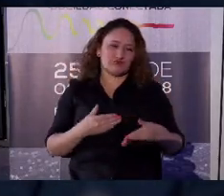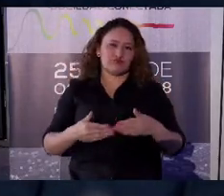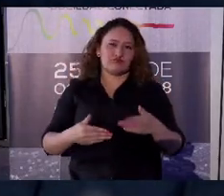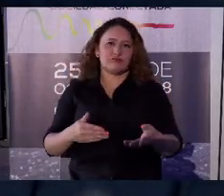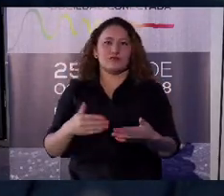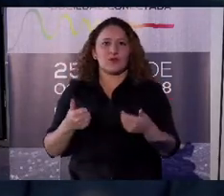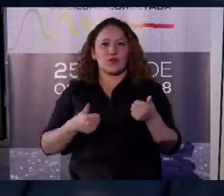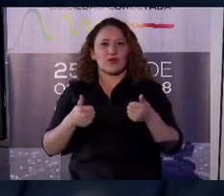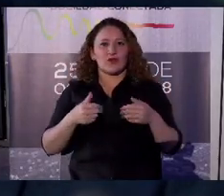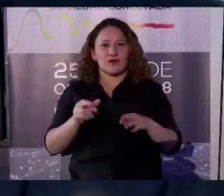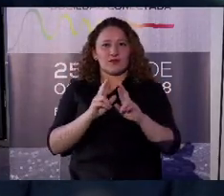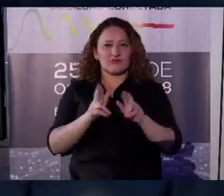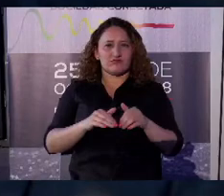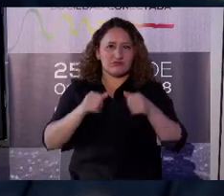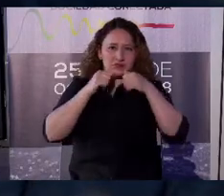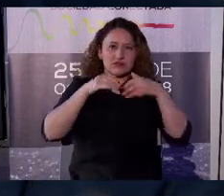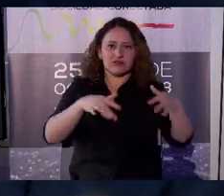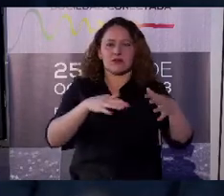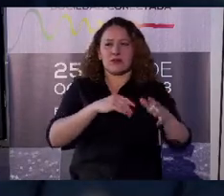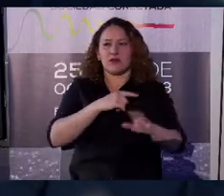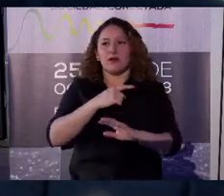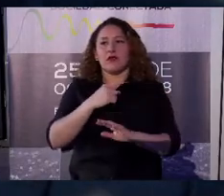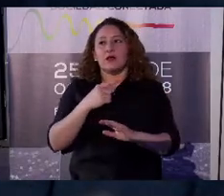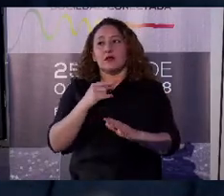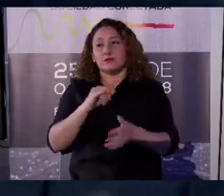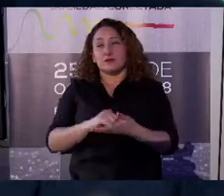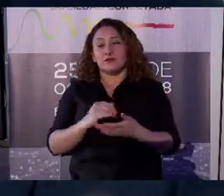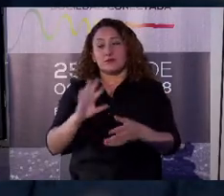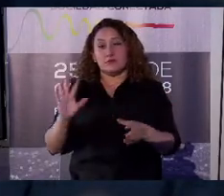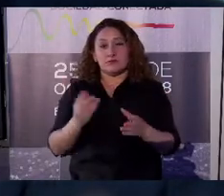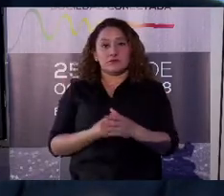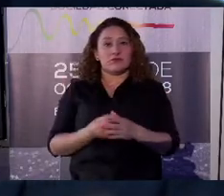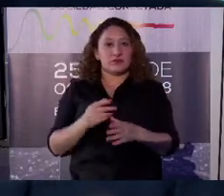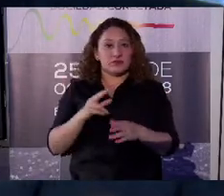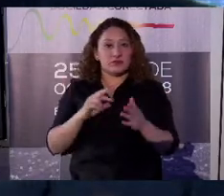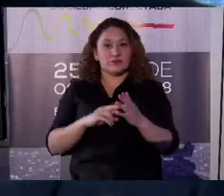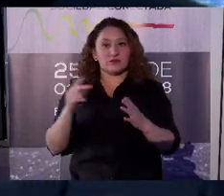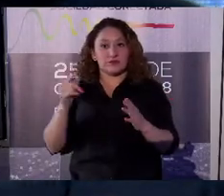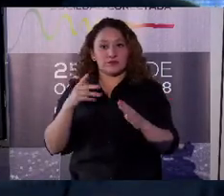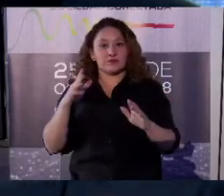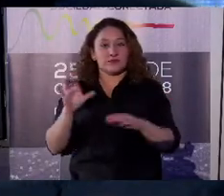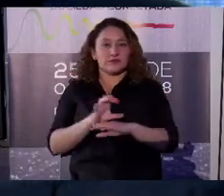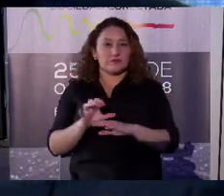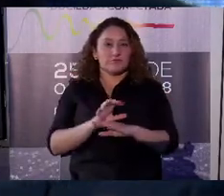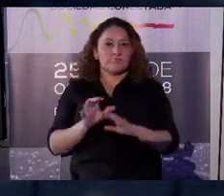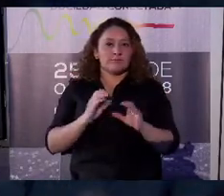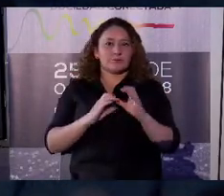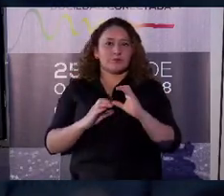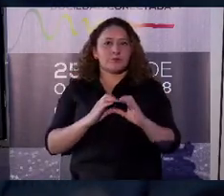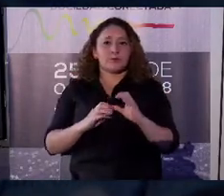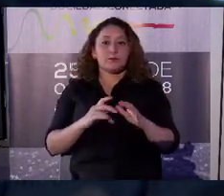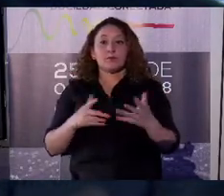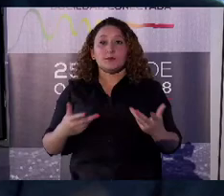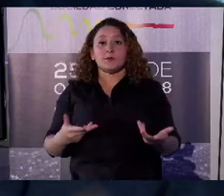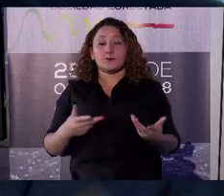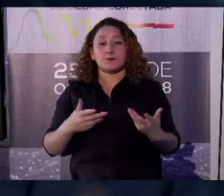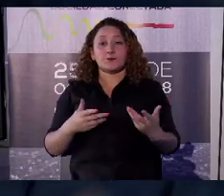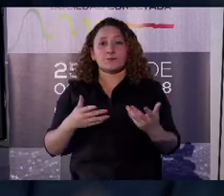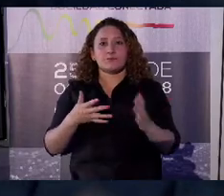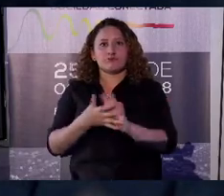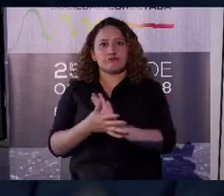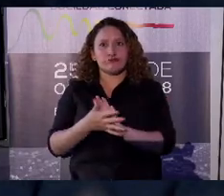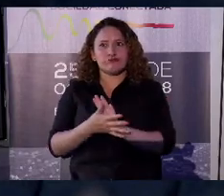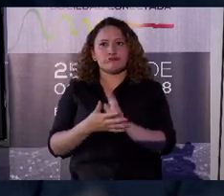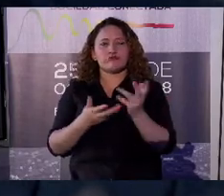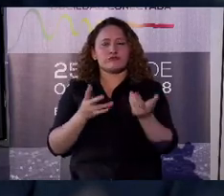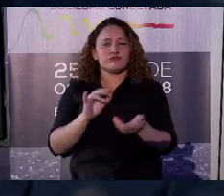una clara relación, una relación directa entre la incorporación intensiva de tecnologías de la información y la comunicación con la posibilidad de